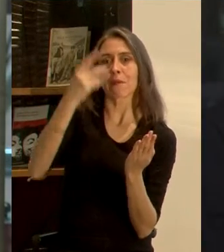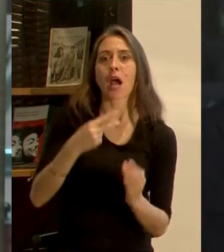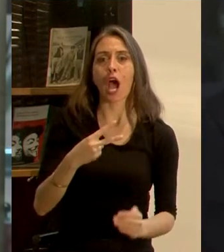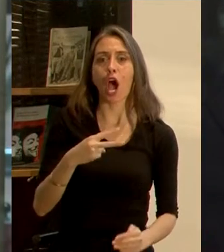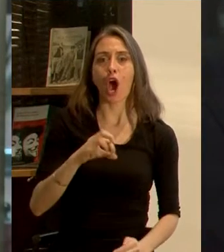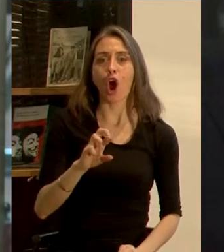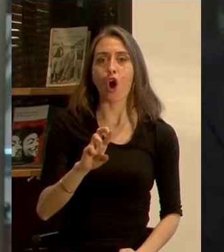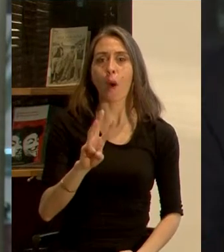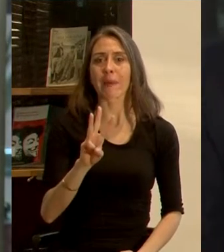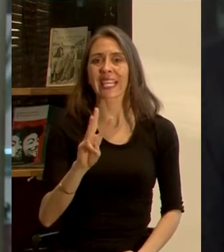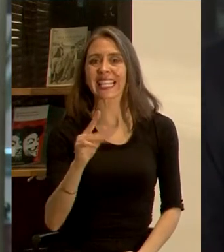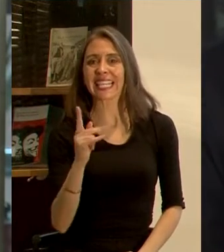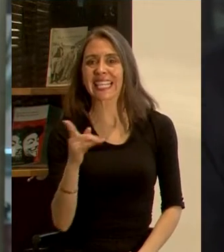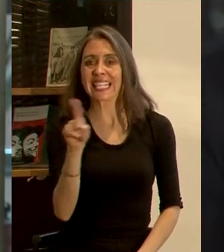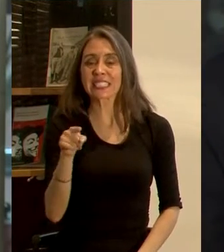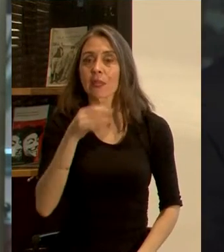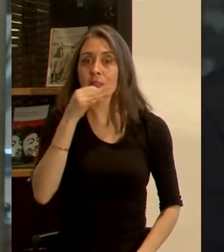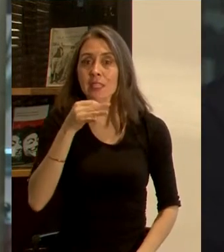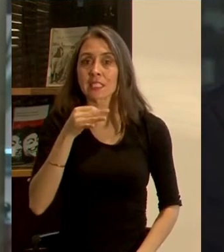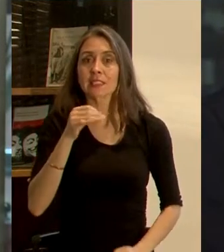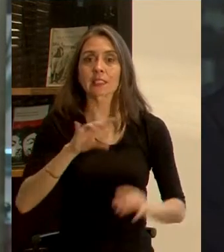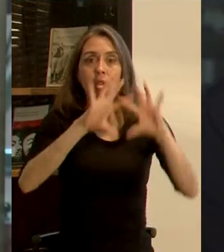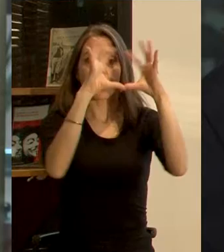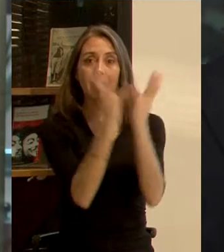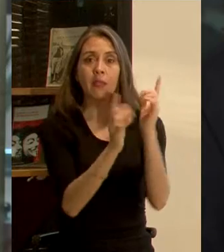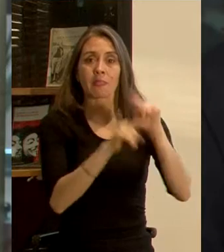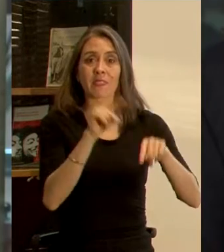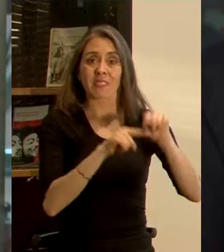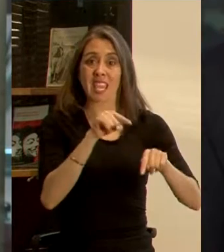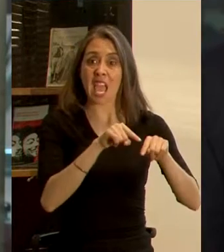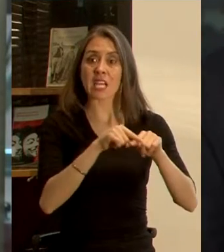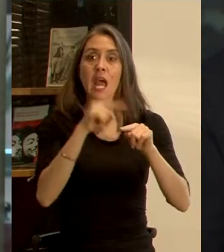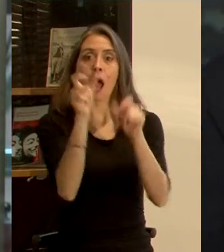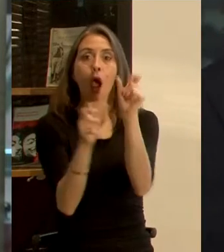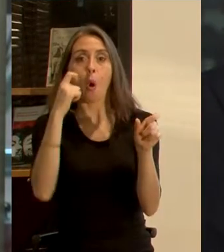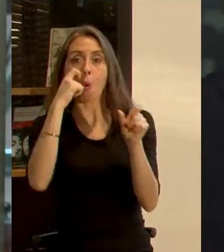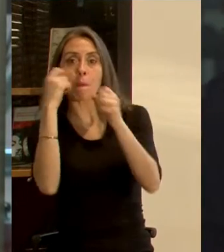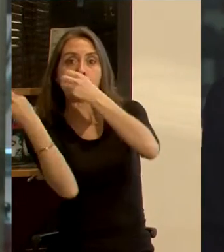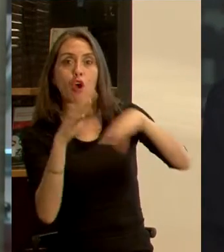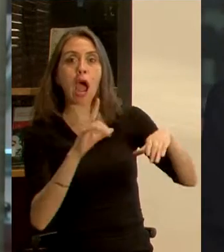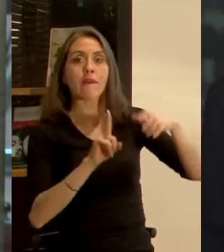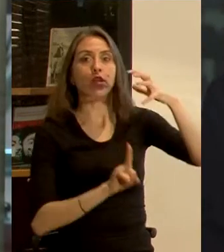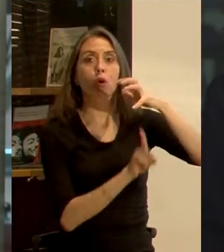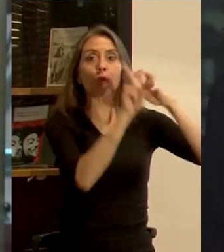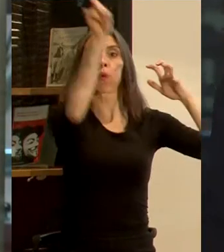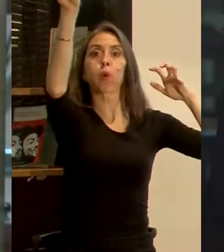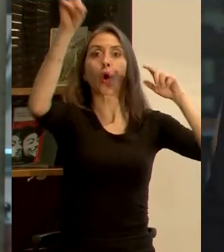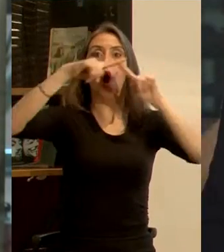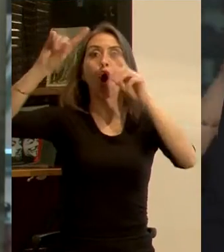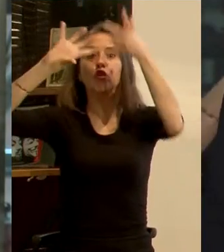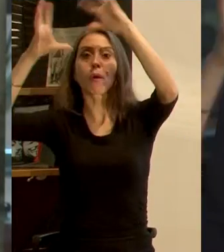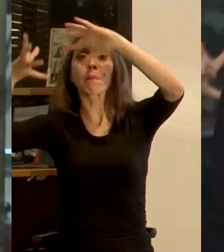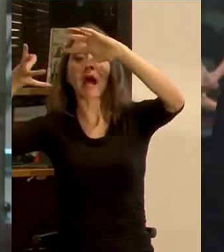Hawkins, perdón, dice que vamos a tener que abandonar el planeta en 100 años más, está hablando de una realidad concreta.